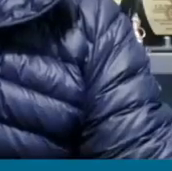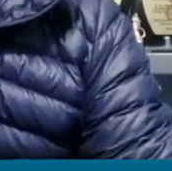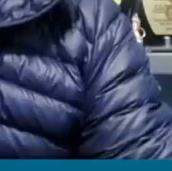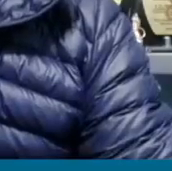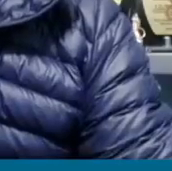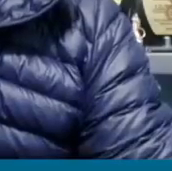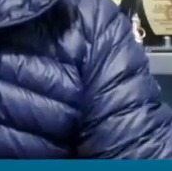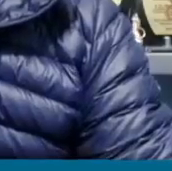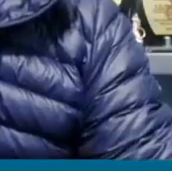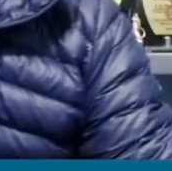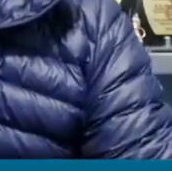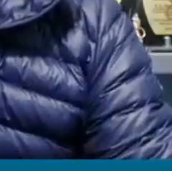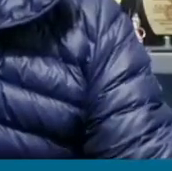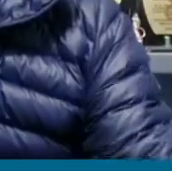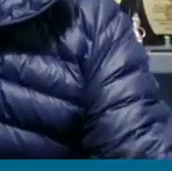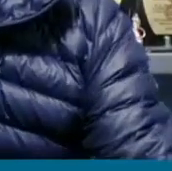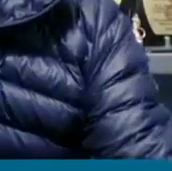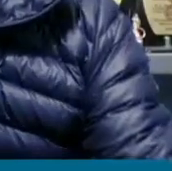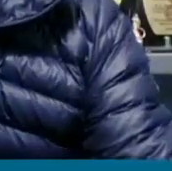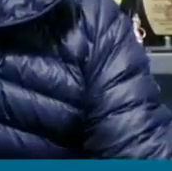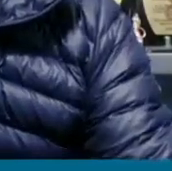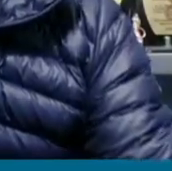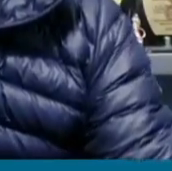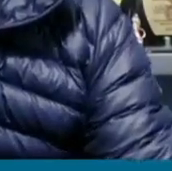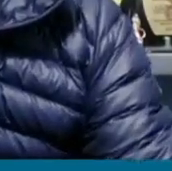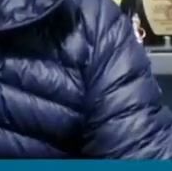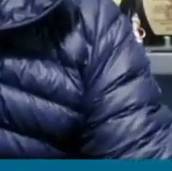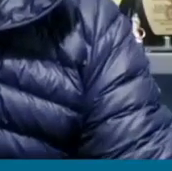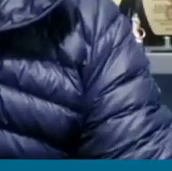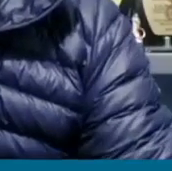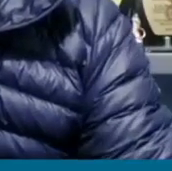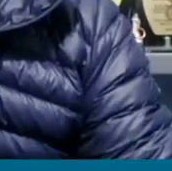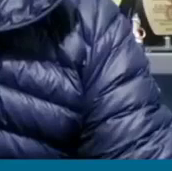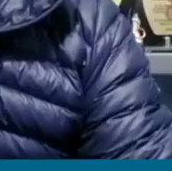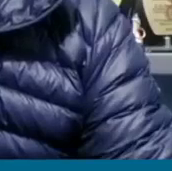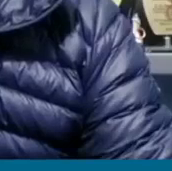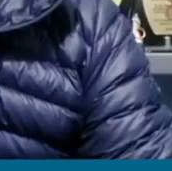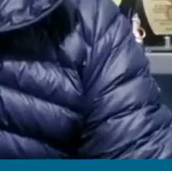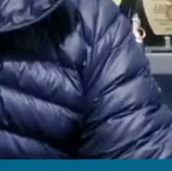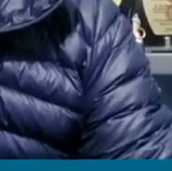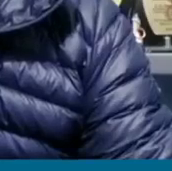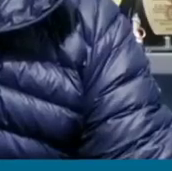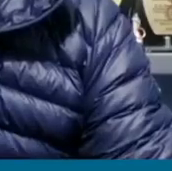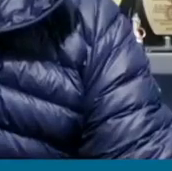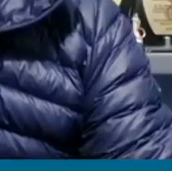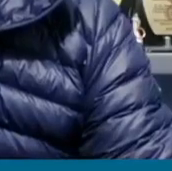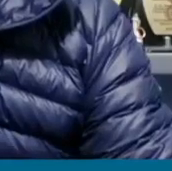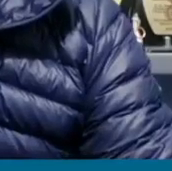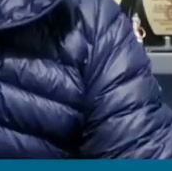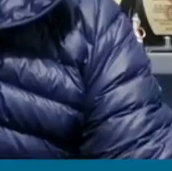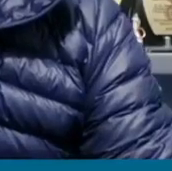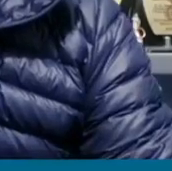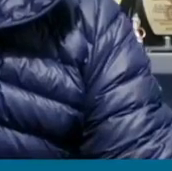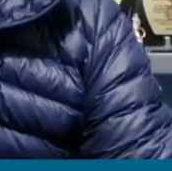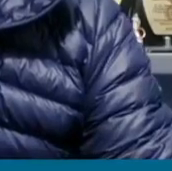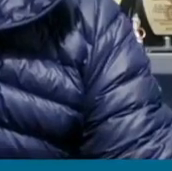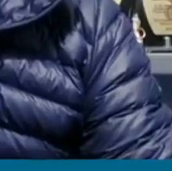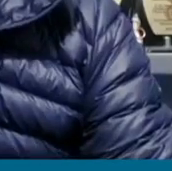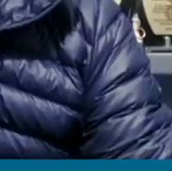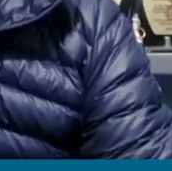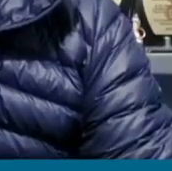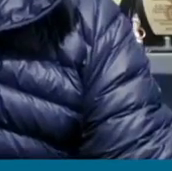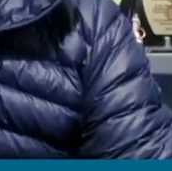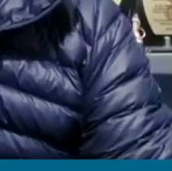¿cómo se distribuyen las responsabilidades? ¿Cómo se maneja ya todo el trabajo con las vicuñas? Bueno, sabiendo que además